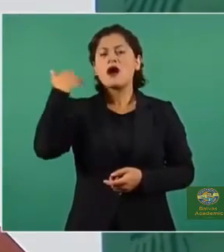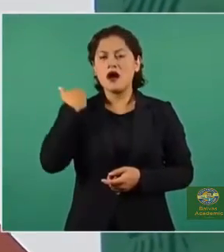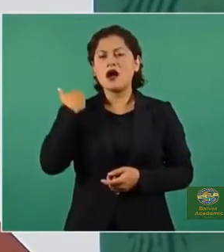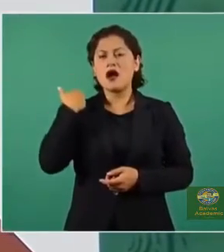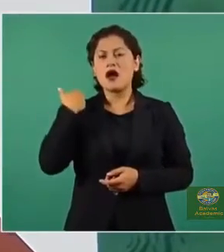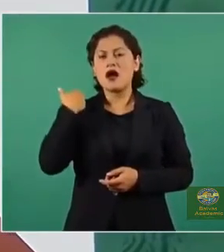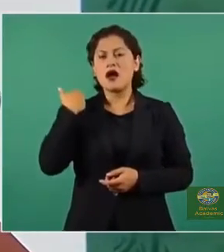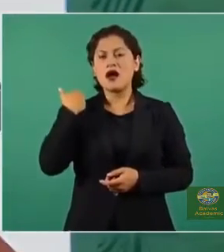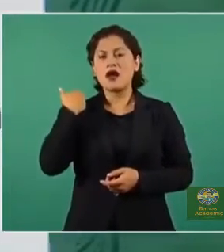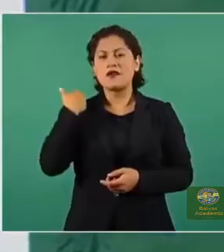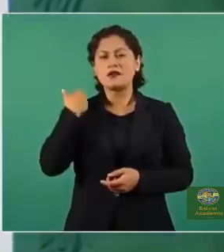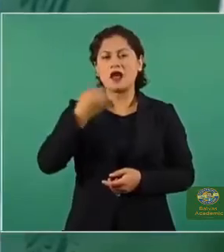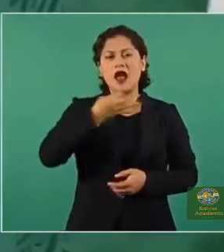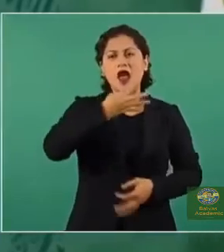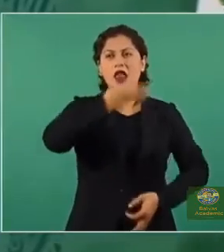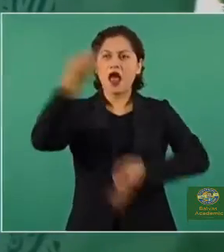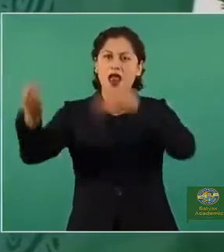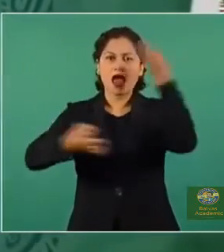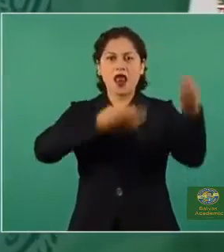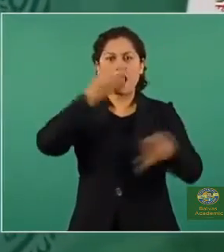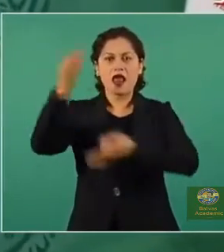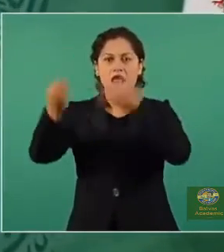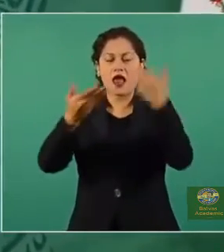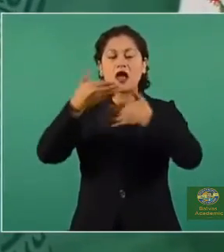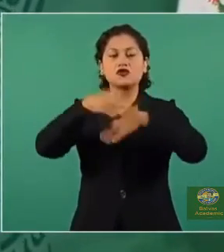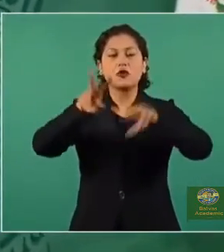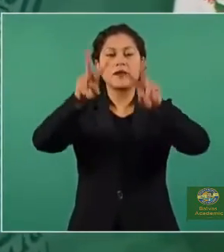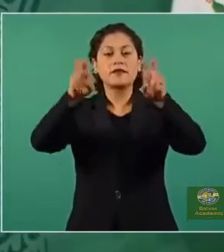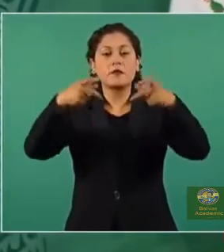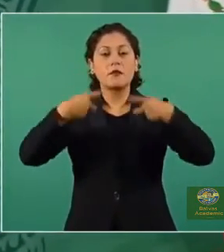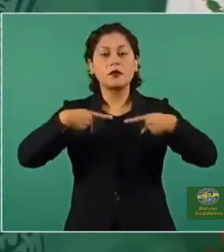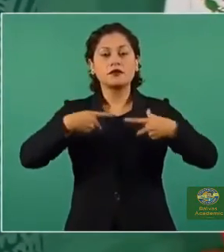tanto sobre desaparecidos,